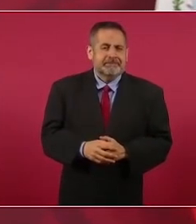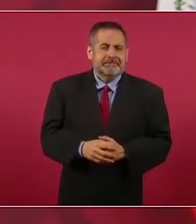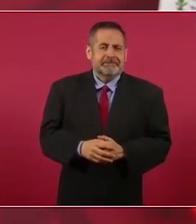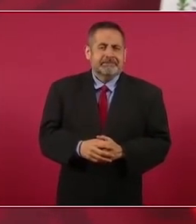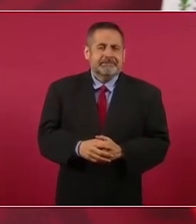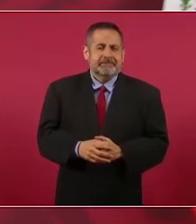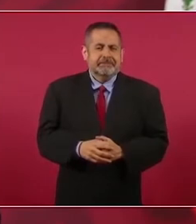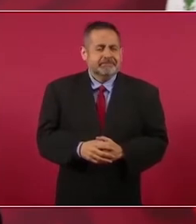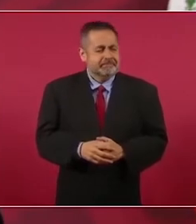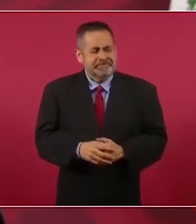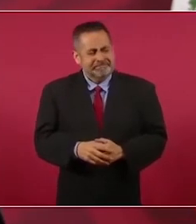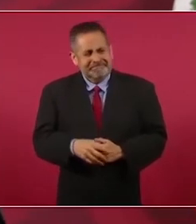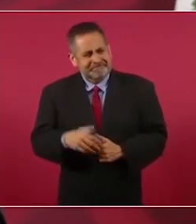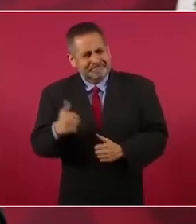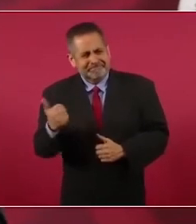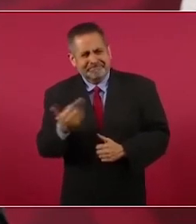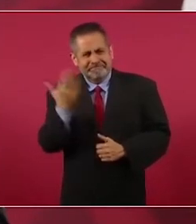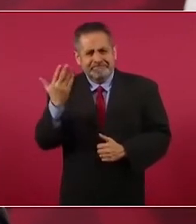Que se vayan